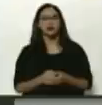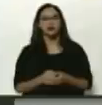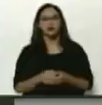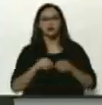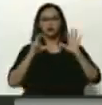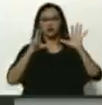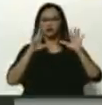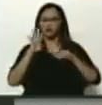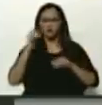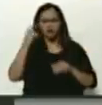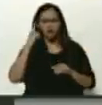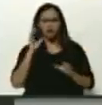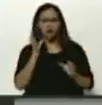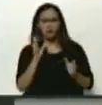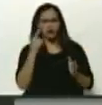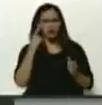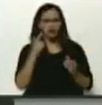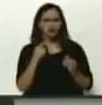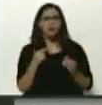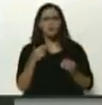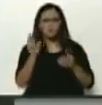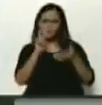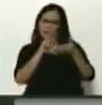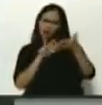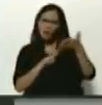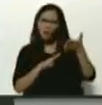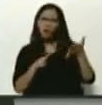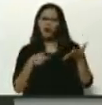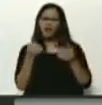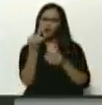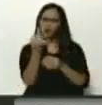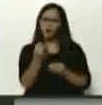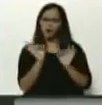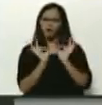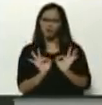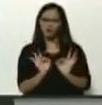caer. No se llama para no errar.